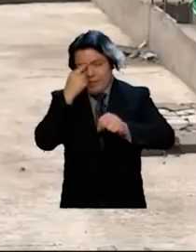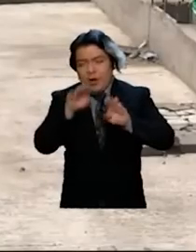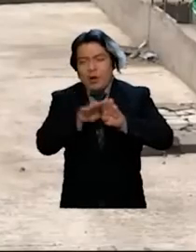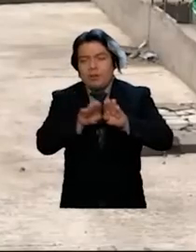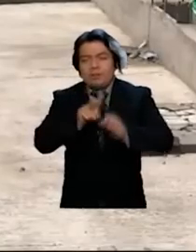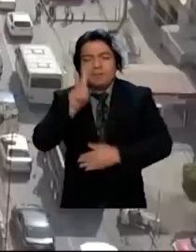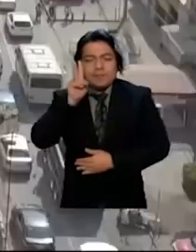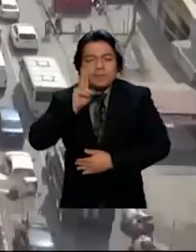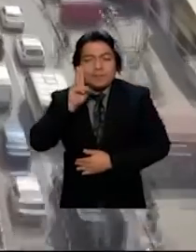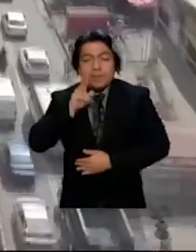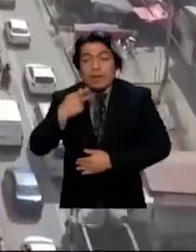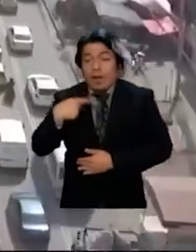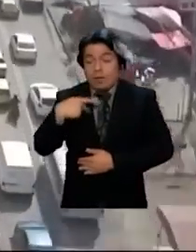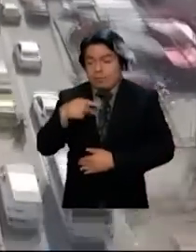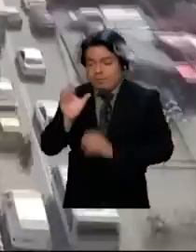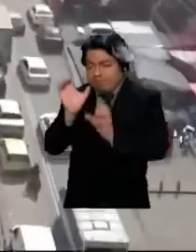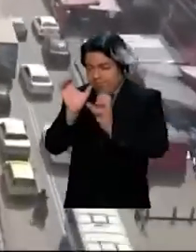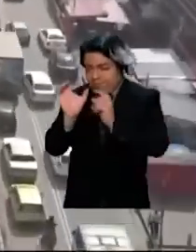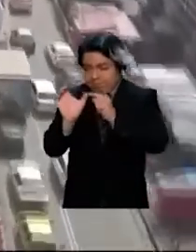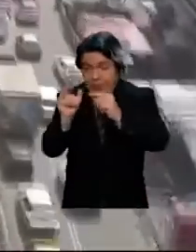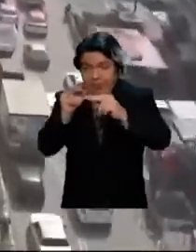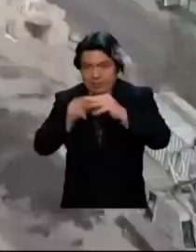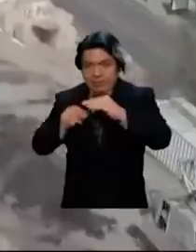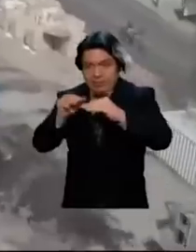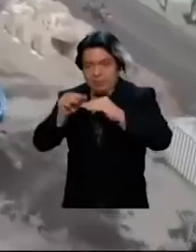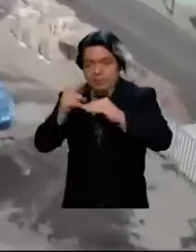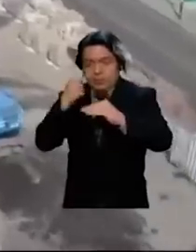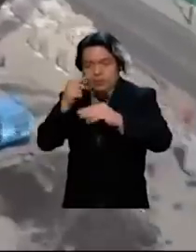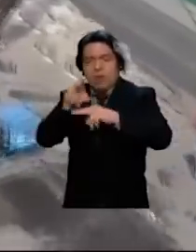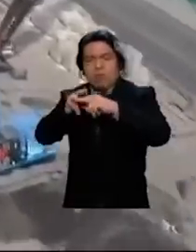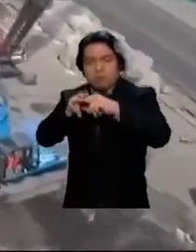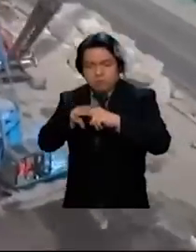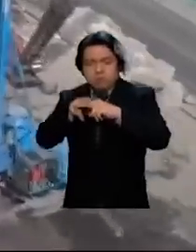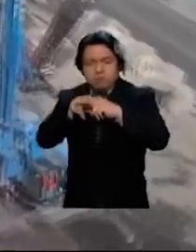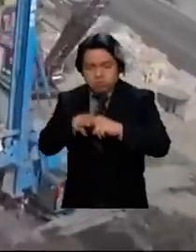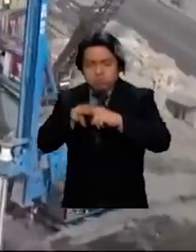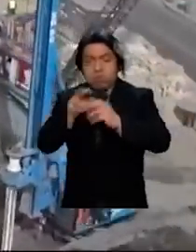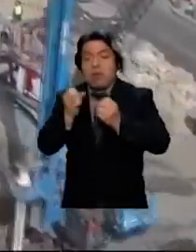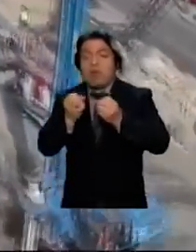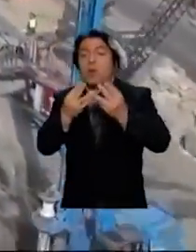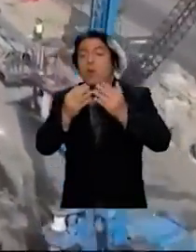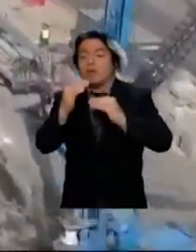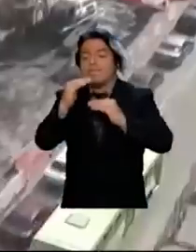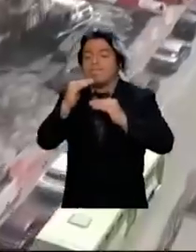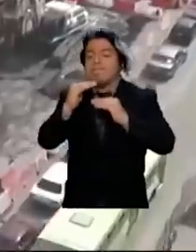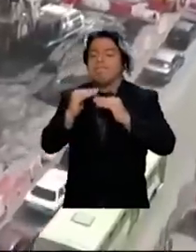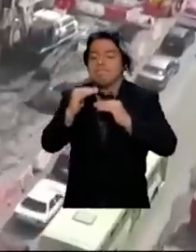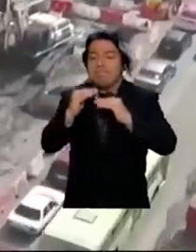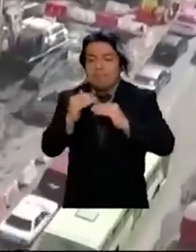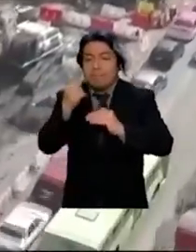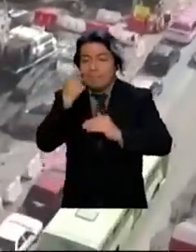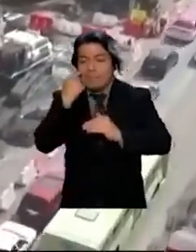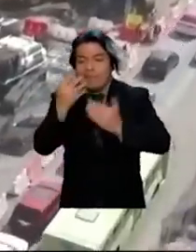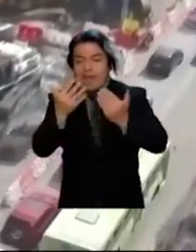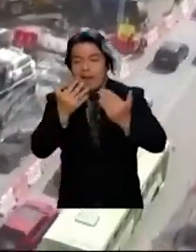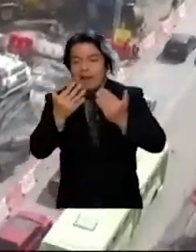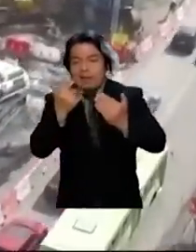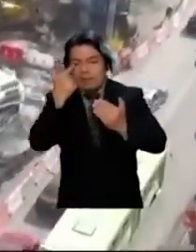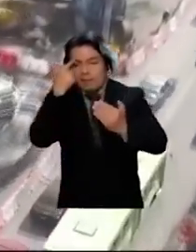sometimos a carga diferentes tramos y medimos los hundimientos, y aquí ven las imágenes de las